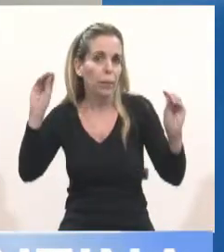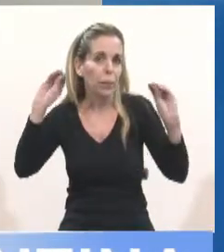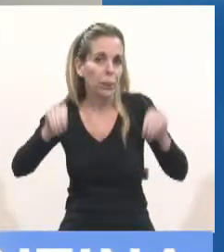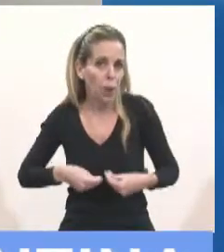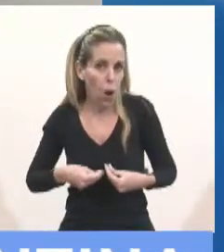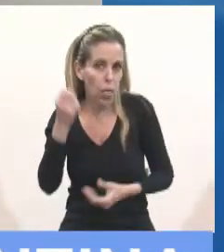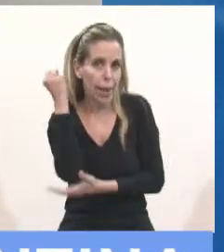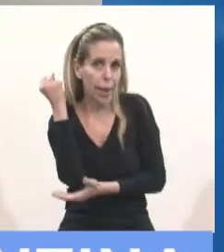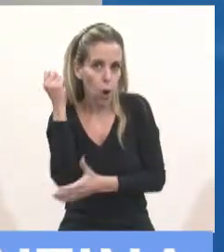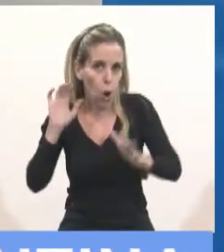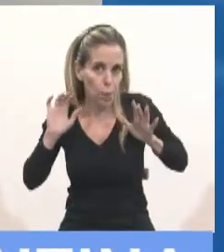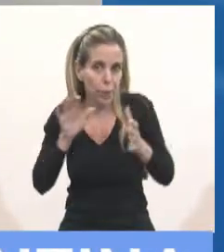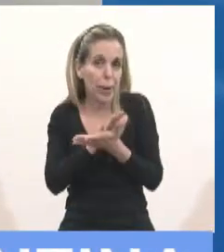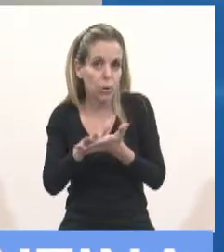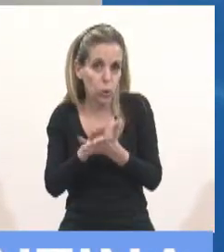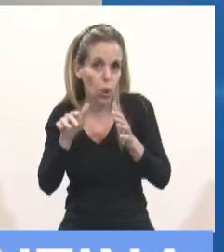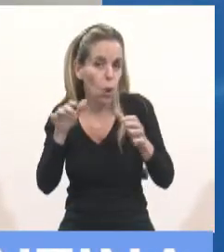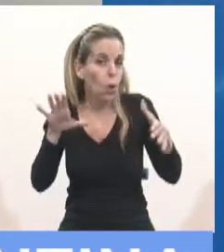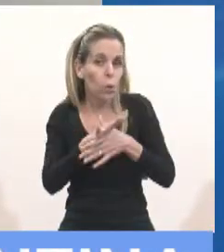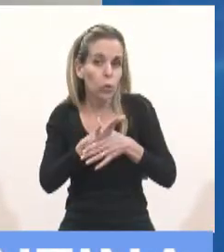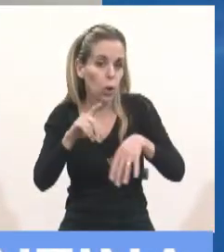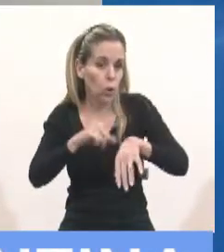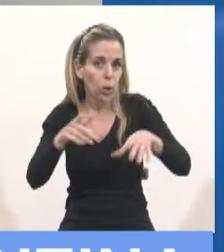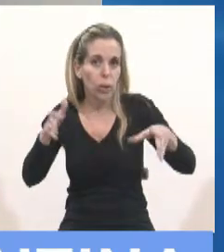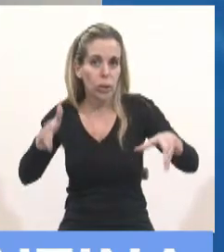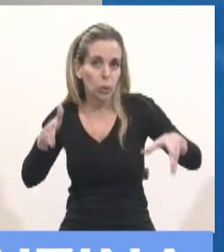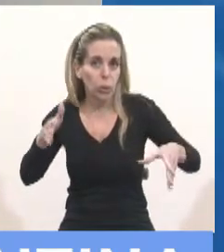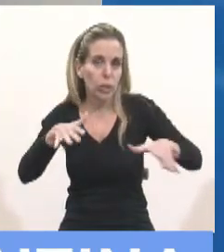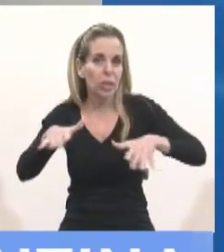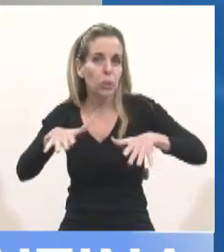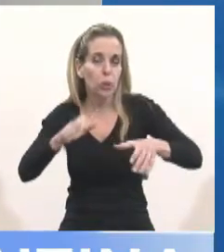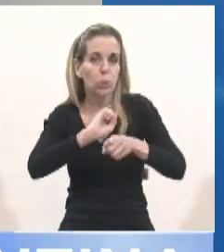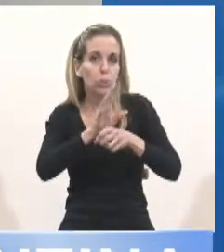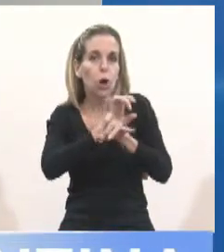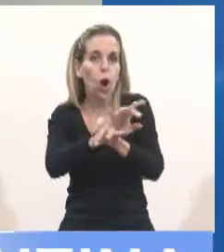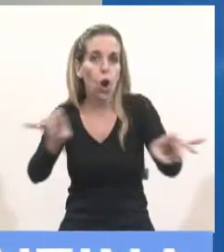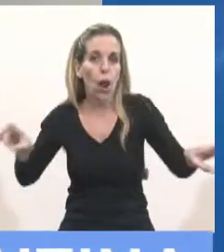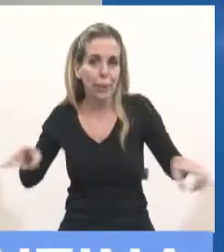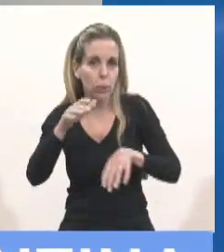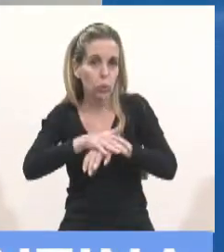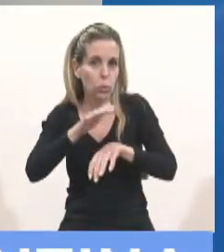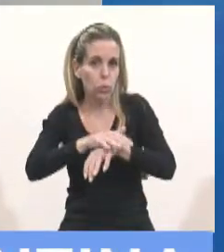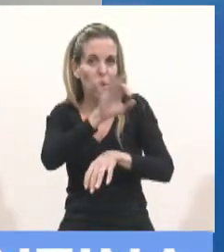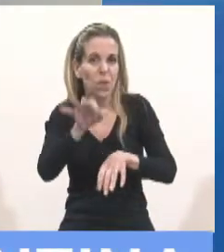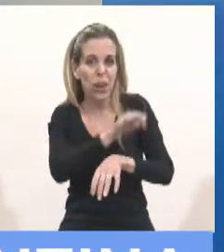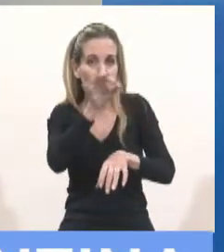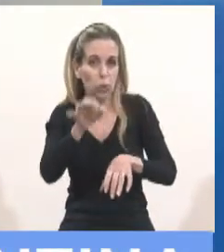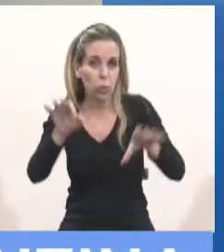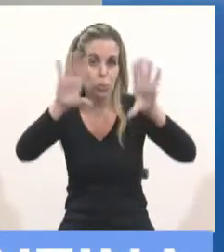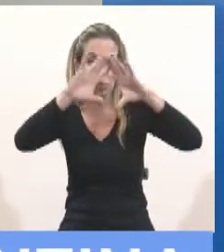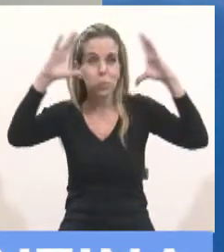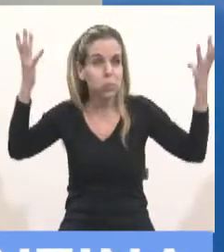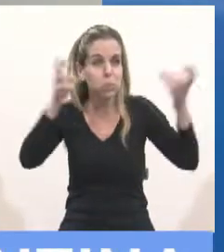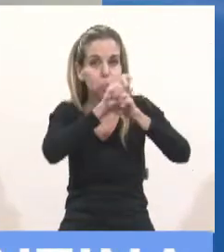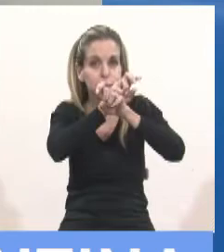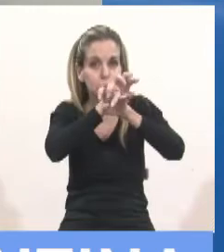lo estamos haciendo en medio de una pandemia producida por un virus que se ha expandido por el mundo a